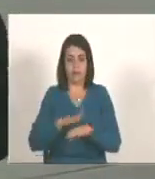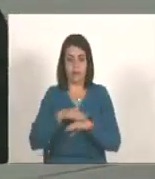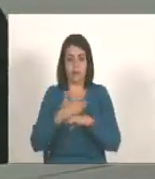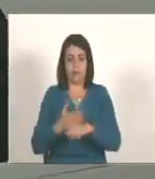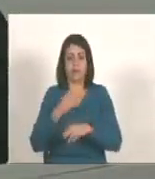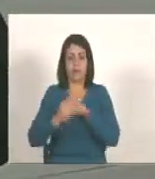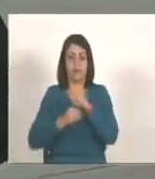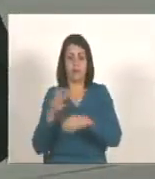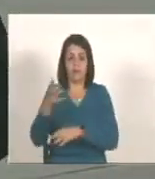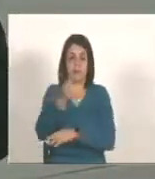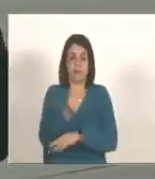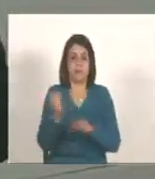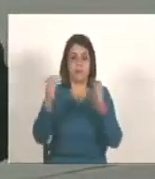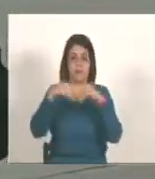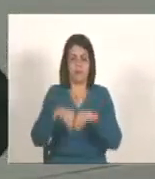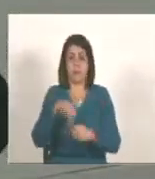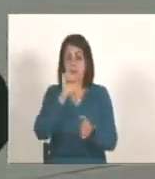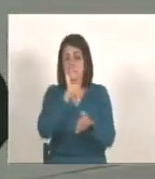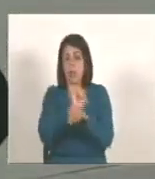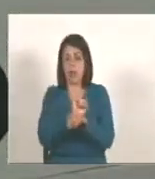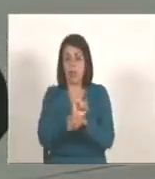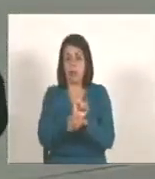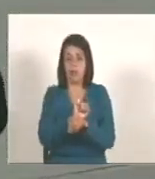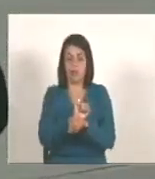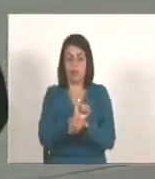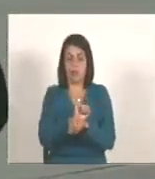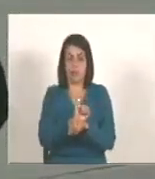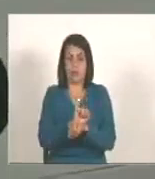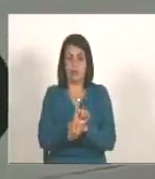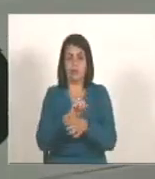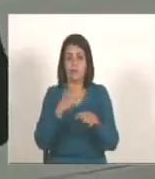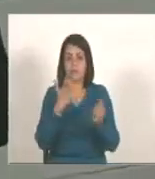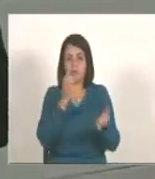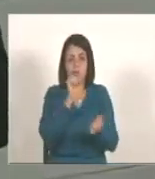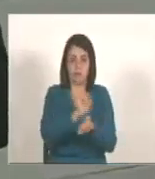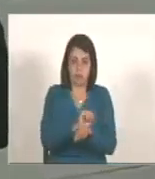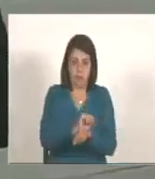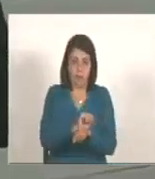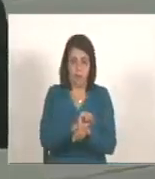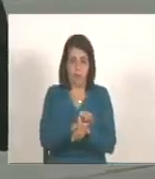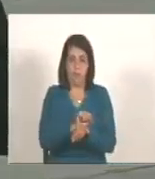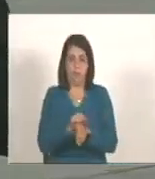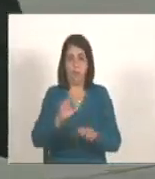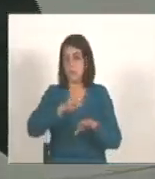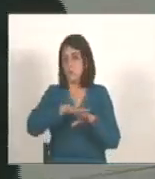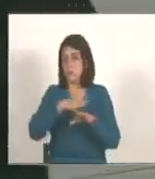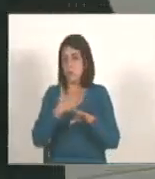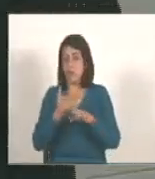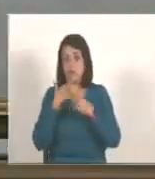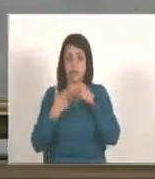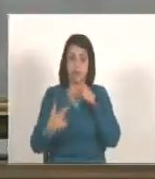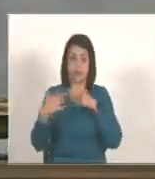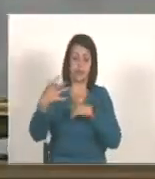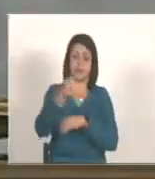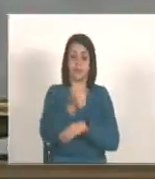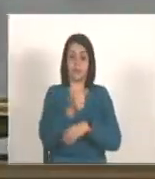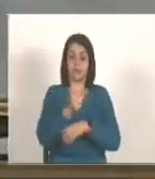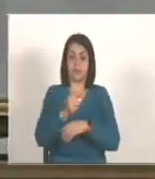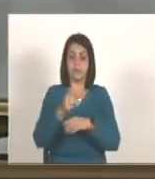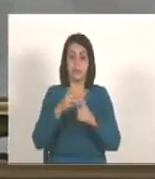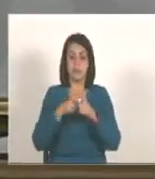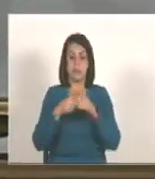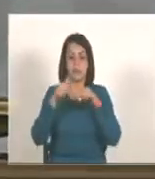han logrado conseguir esclavos de esclavos. Porque ha logrado el